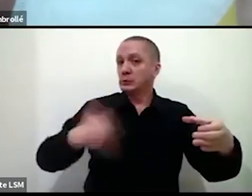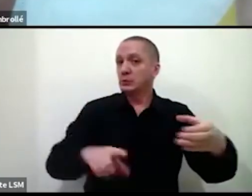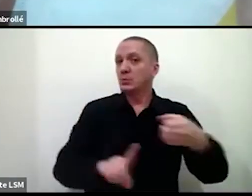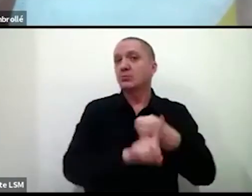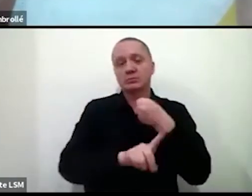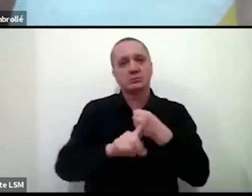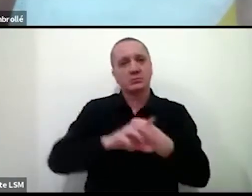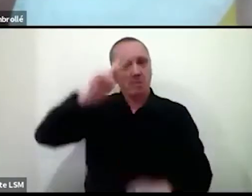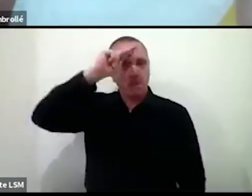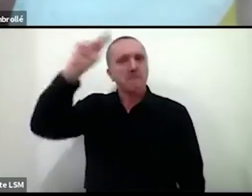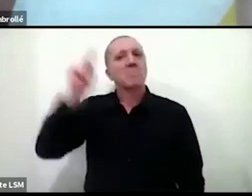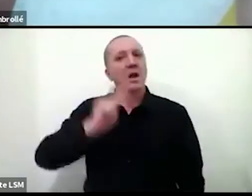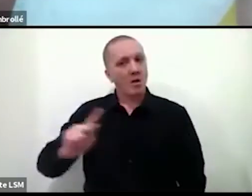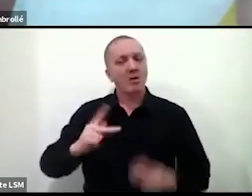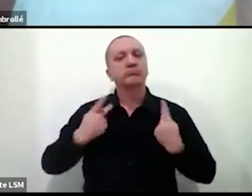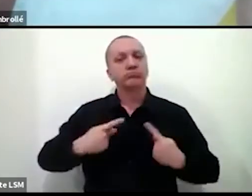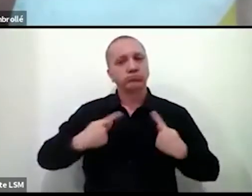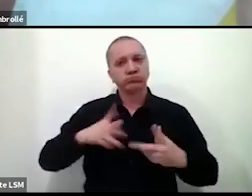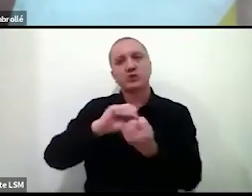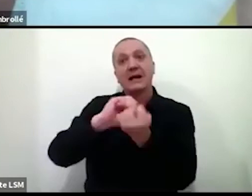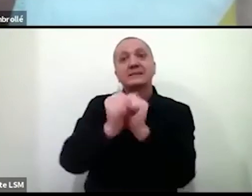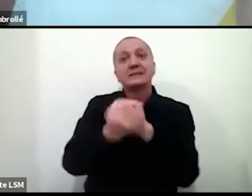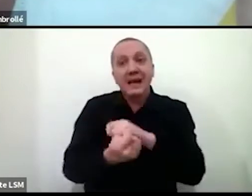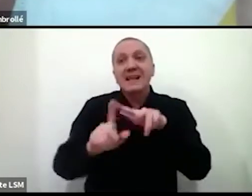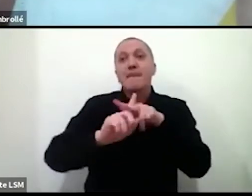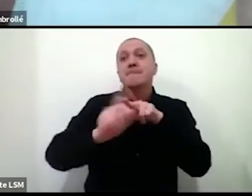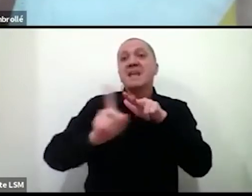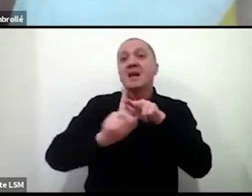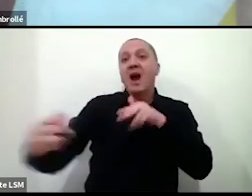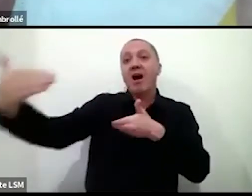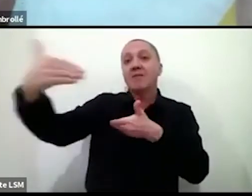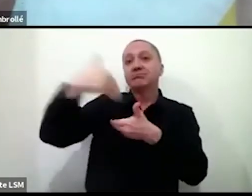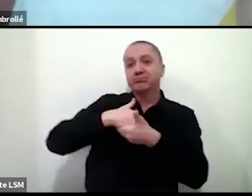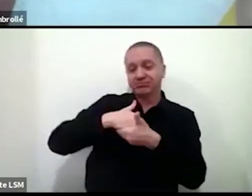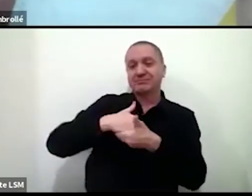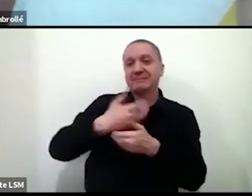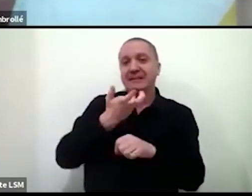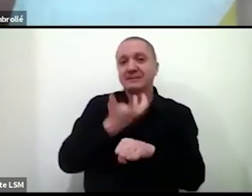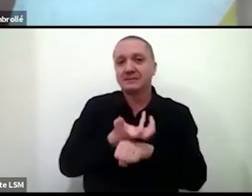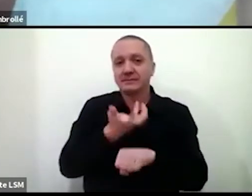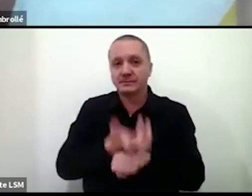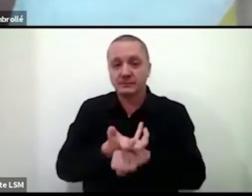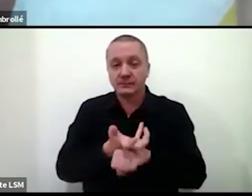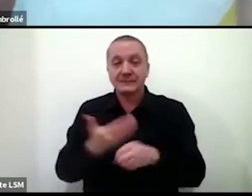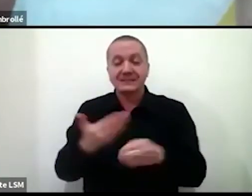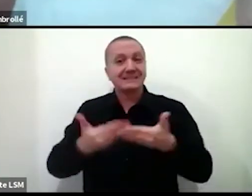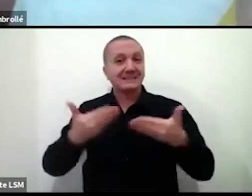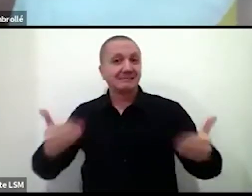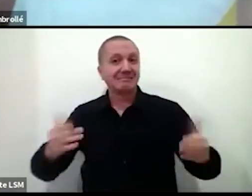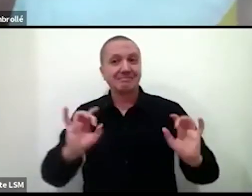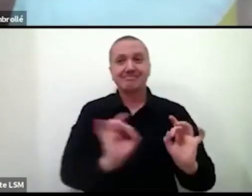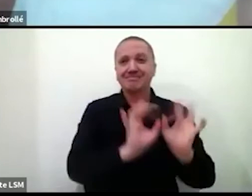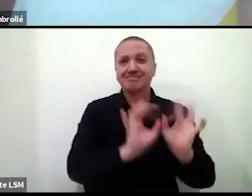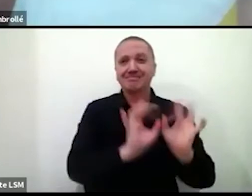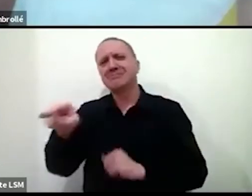Y nosotras, como personas transmigrantes. Y, pues, en la actualidad estamos pasando otras situaciones que ustedes han podido